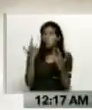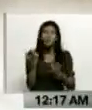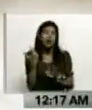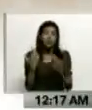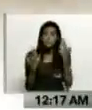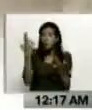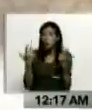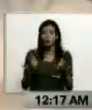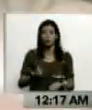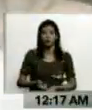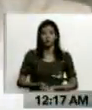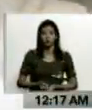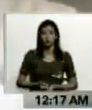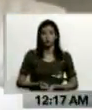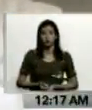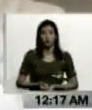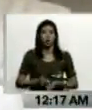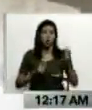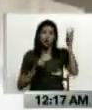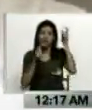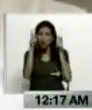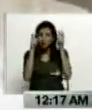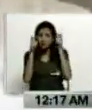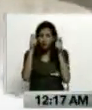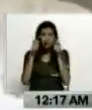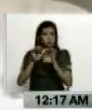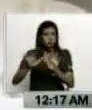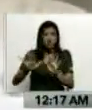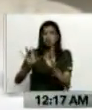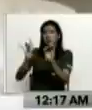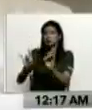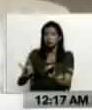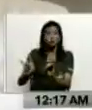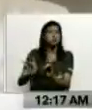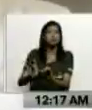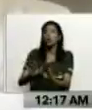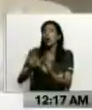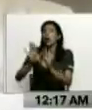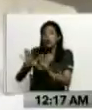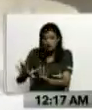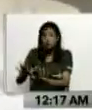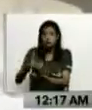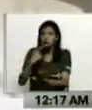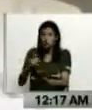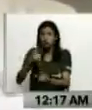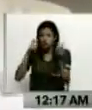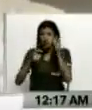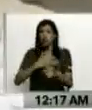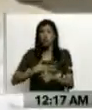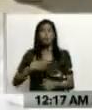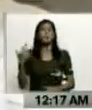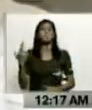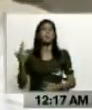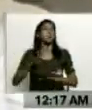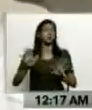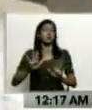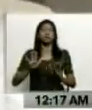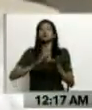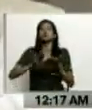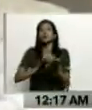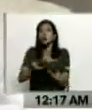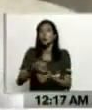plomo el lío venezolano los chavistas resolvieron que se resuelve esa tiro